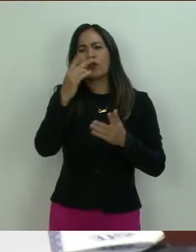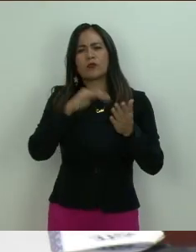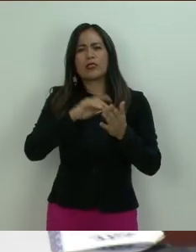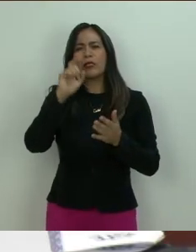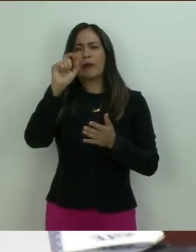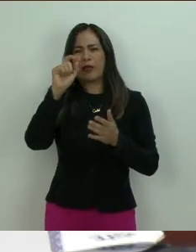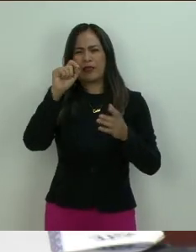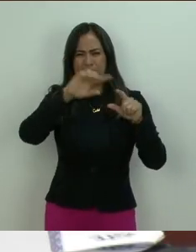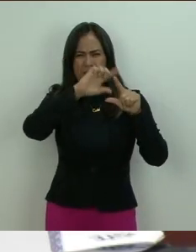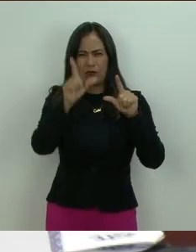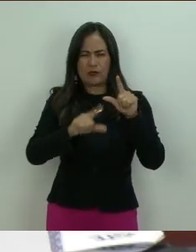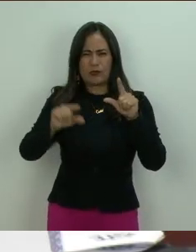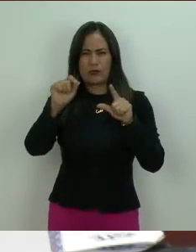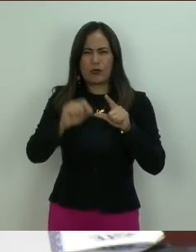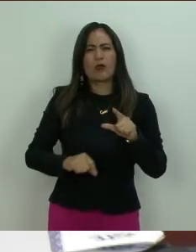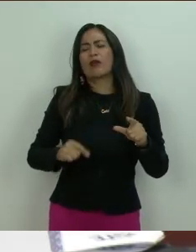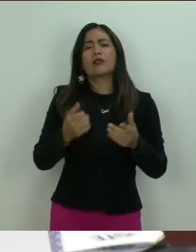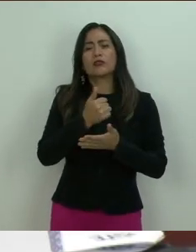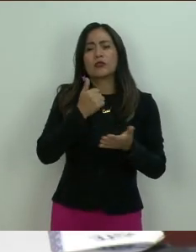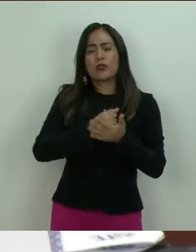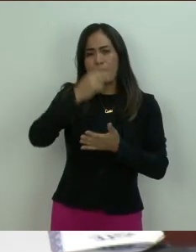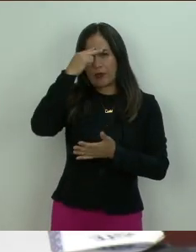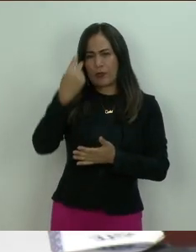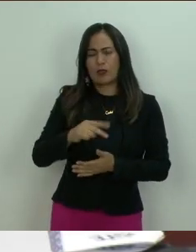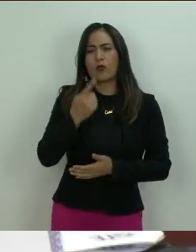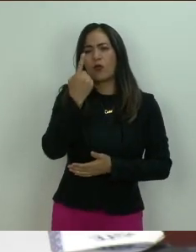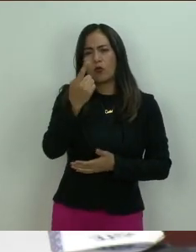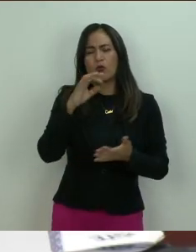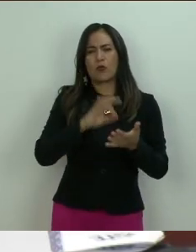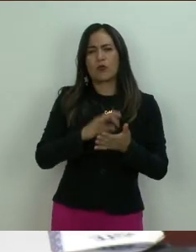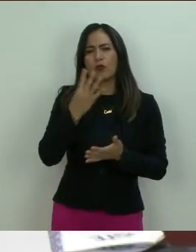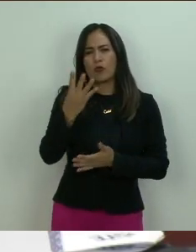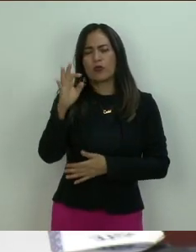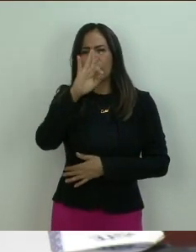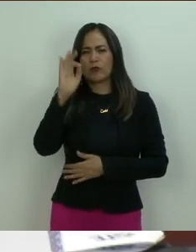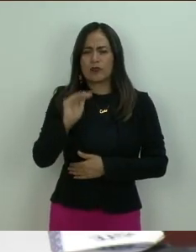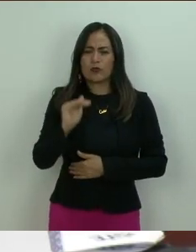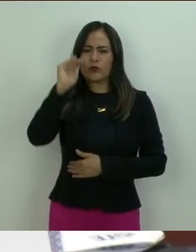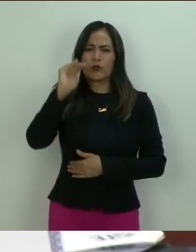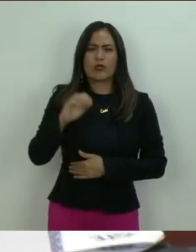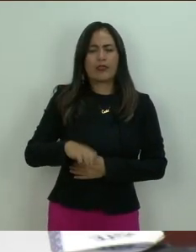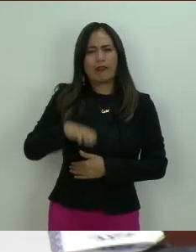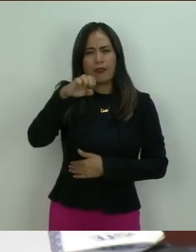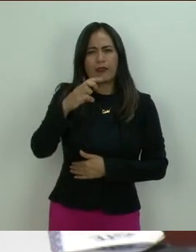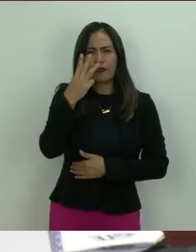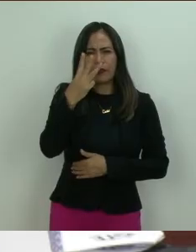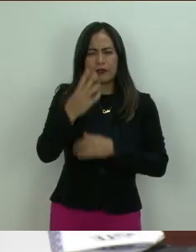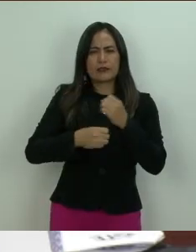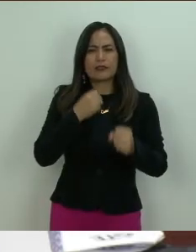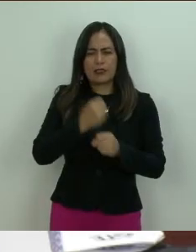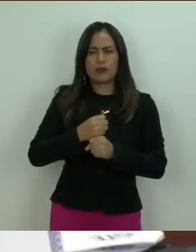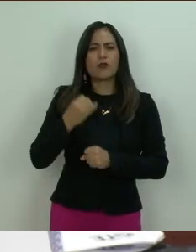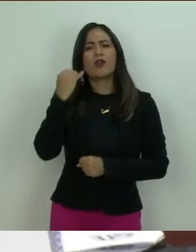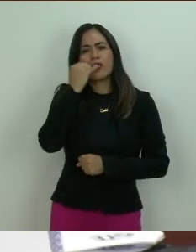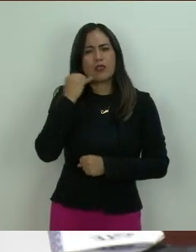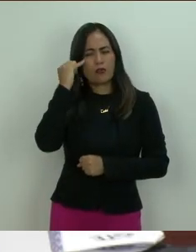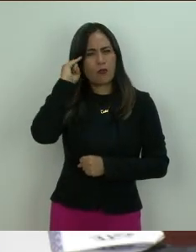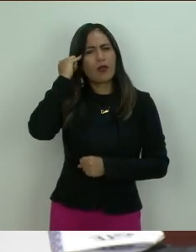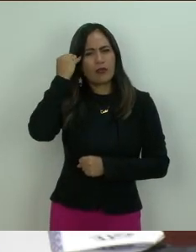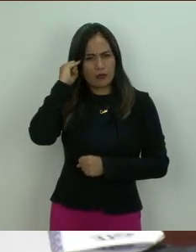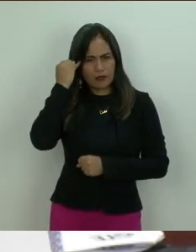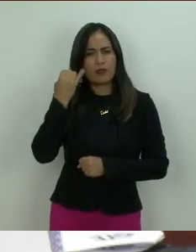Ciudad de México, el 1.4% de las personas mayores de 3 años hablan una lengua